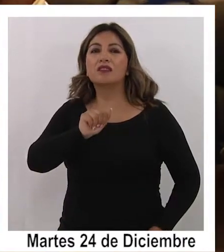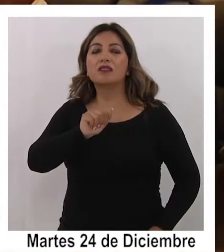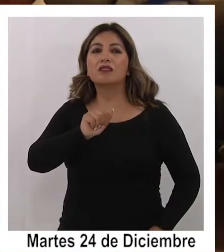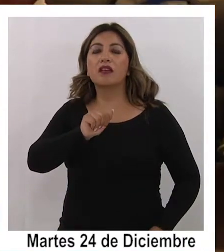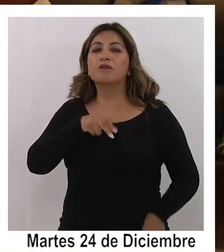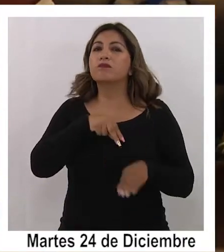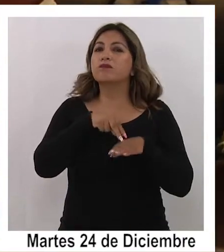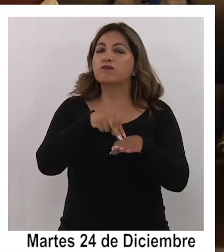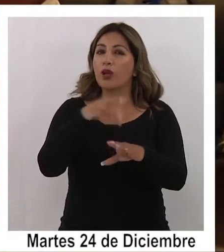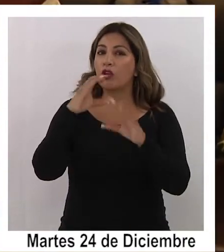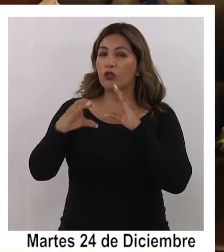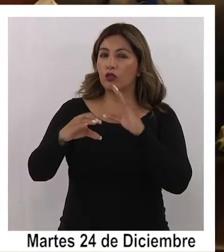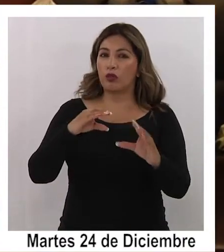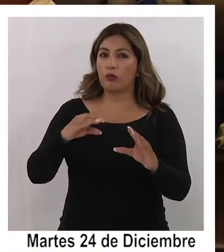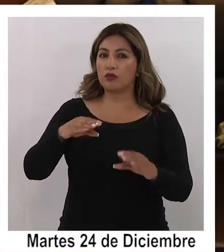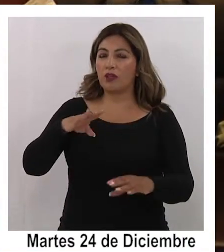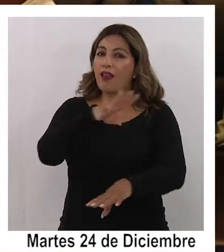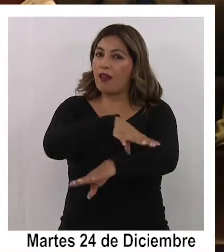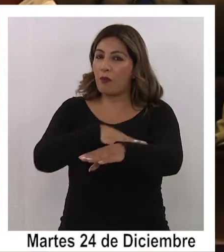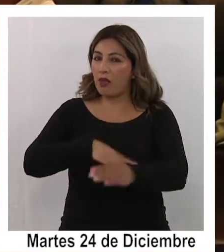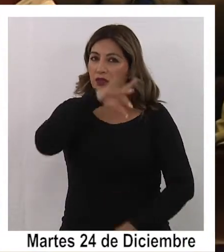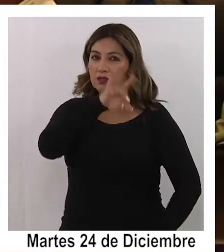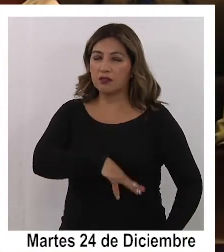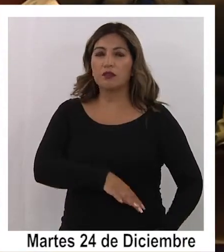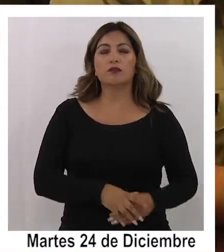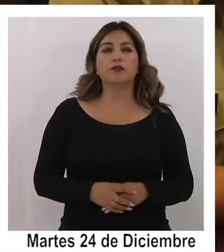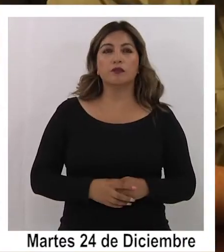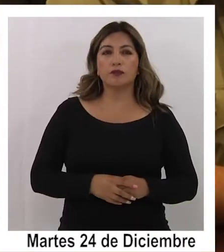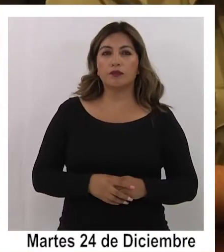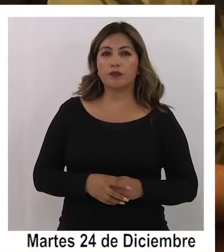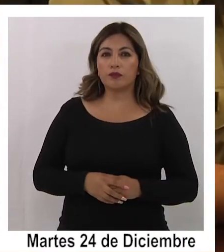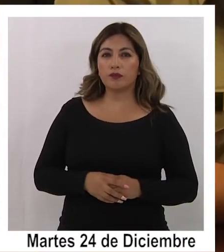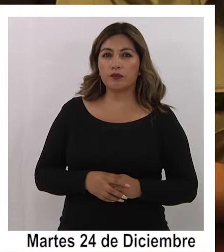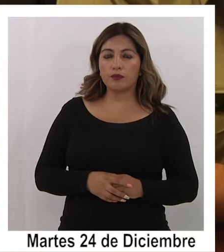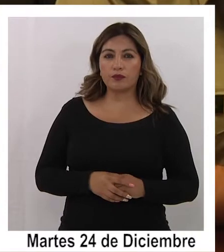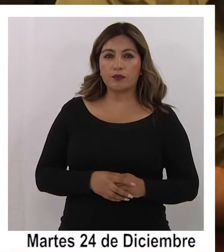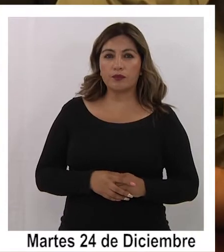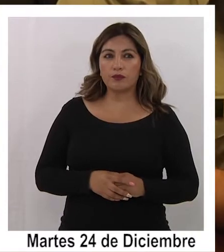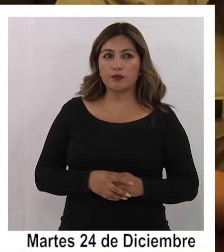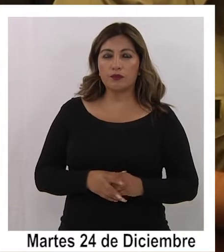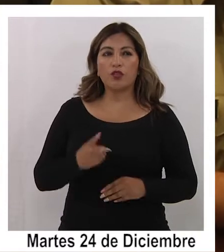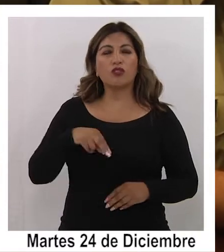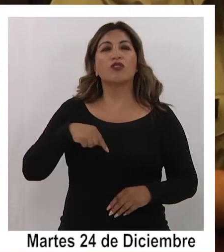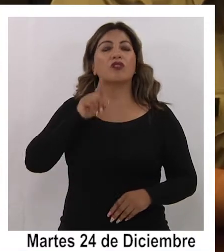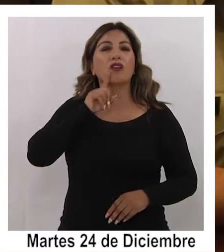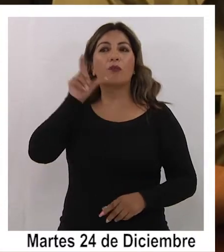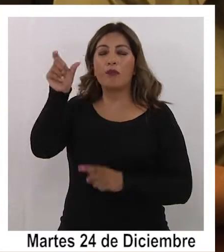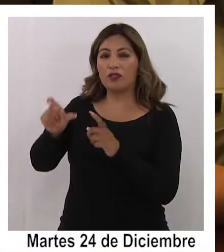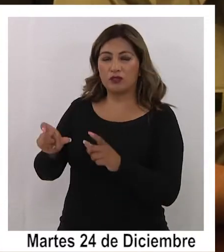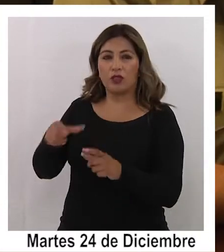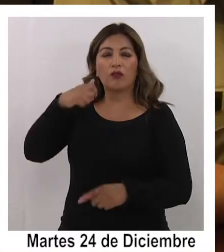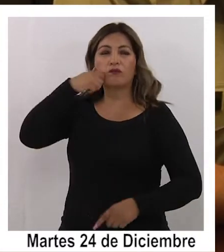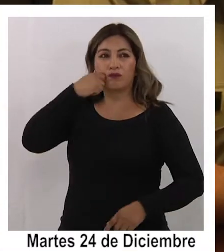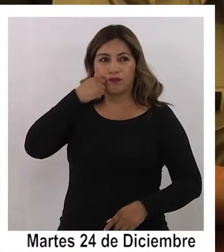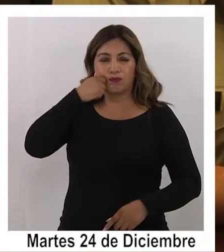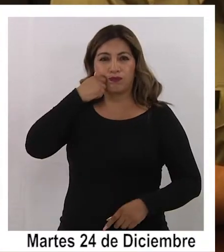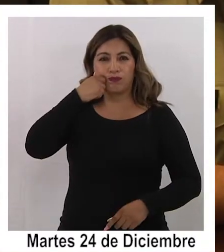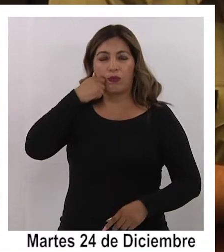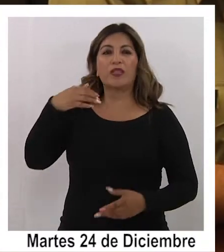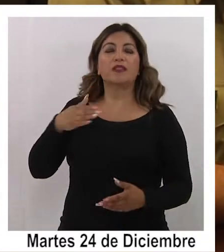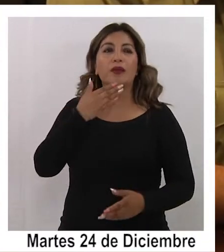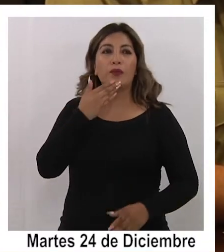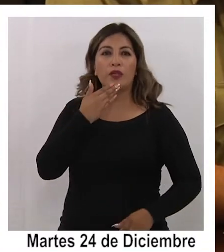Transporte y Telecomunicaciones y la Armada de Chile. El recurso técnico como humano de la